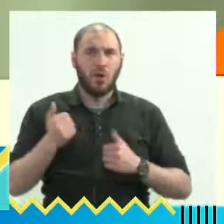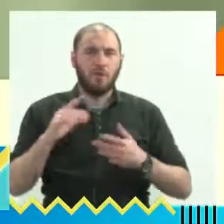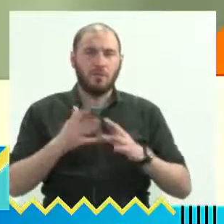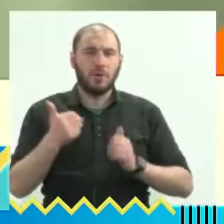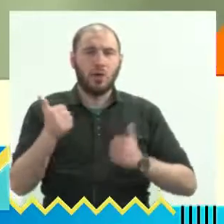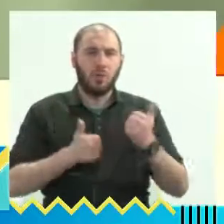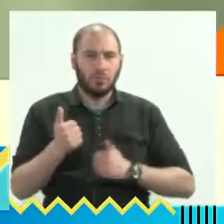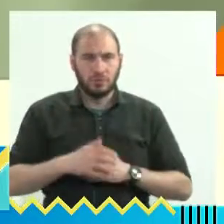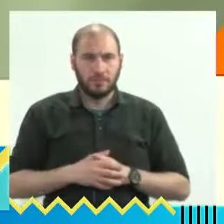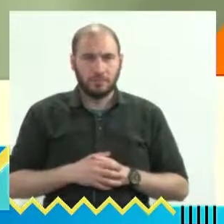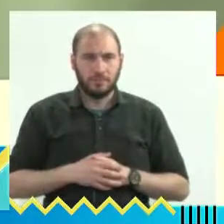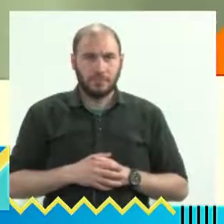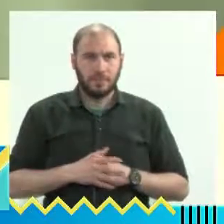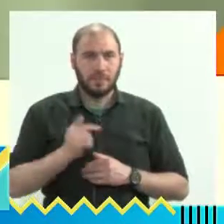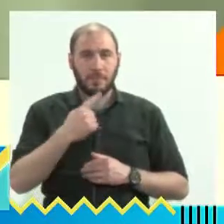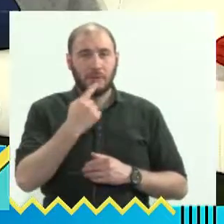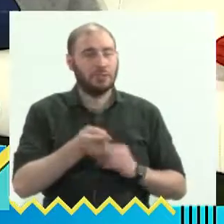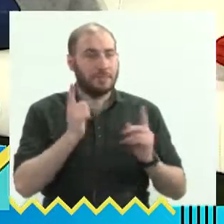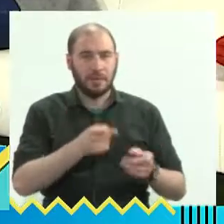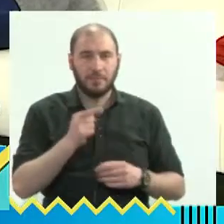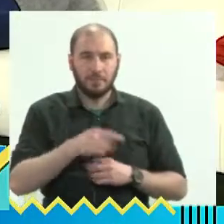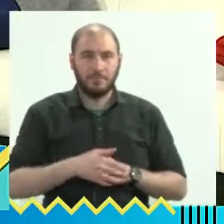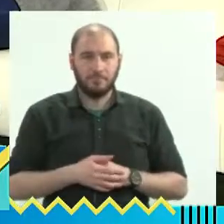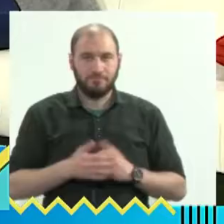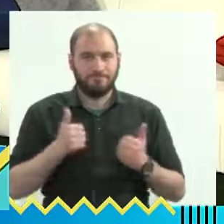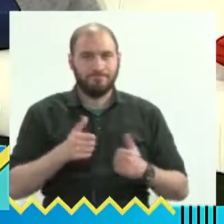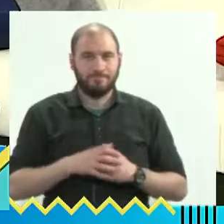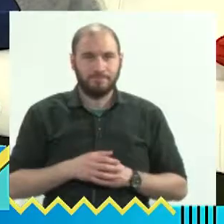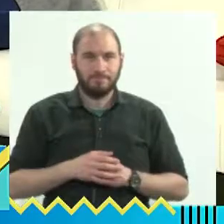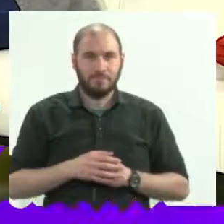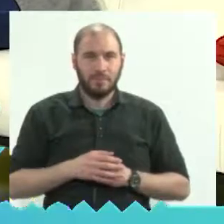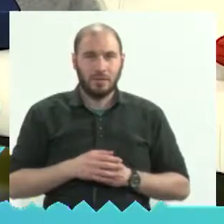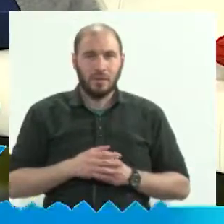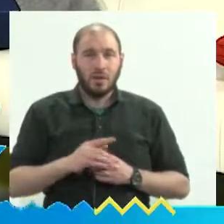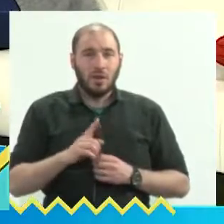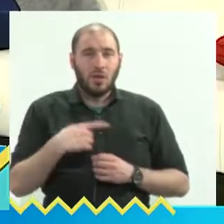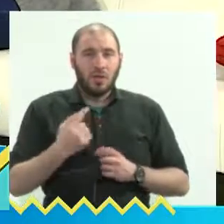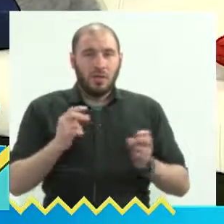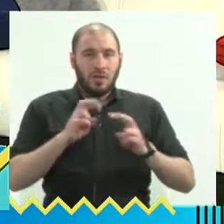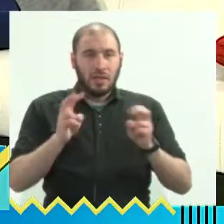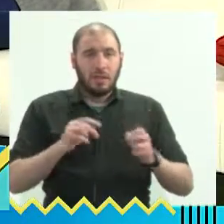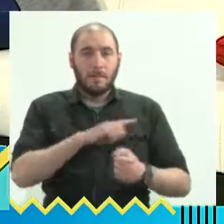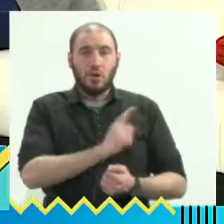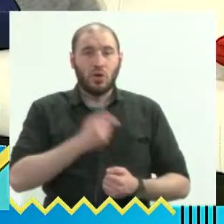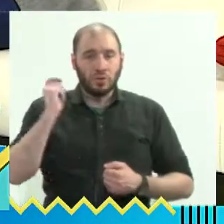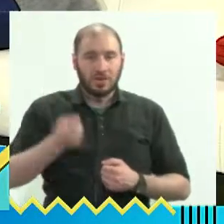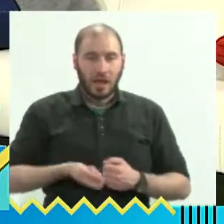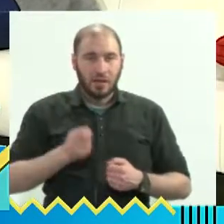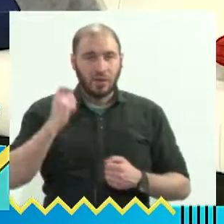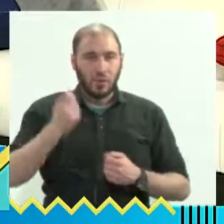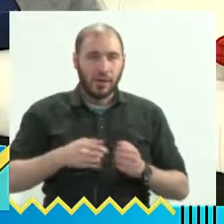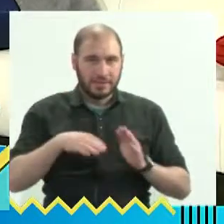sistema de concursos. Bueno, te replico la pregunta. Está muy bien. Bueno, mira, nosotros con respecto al Poder Judicial, a los jueces